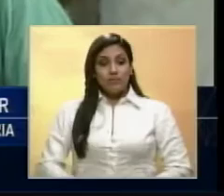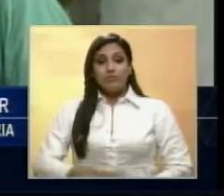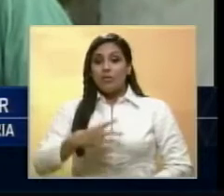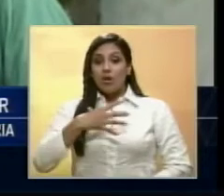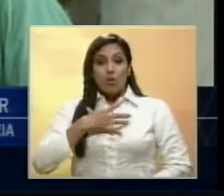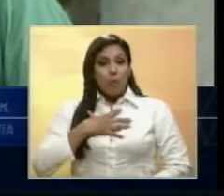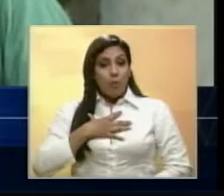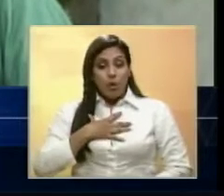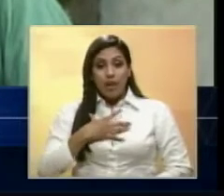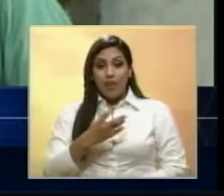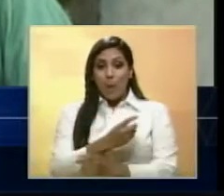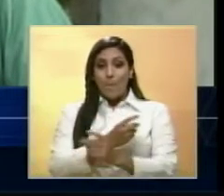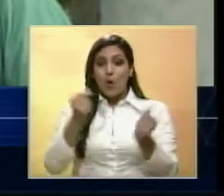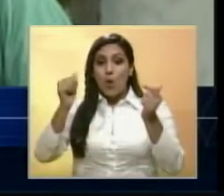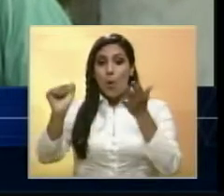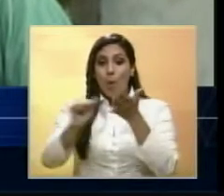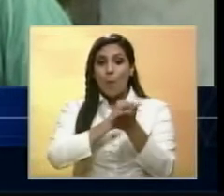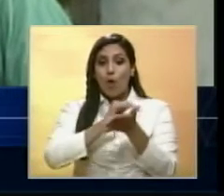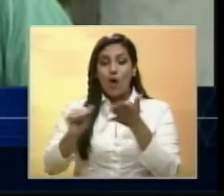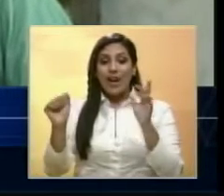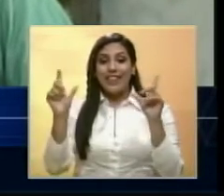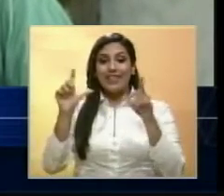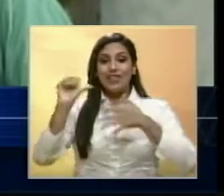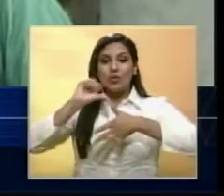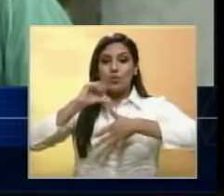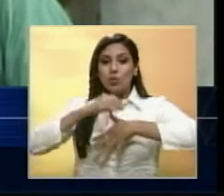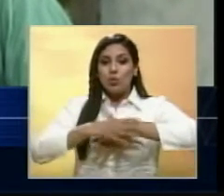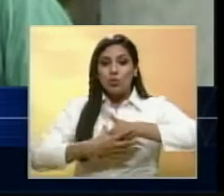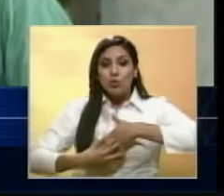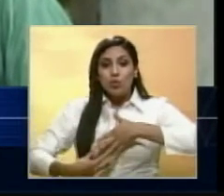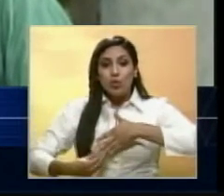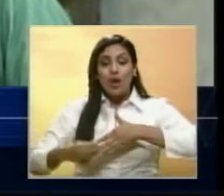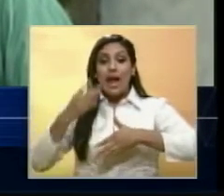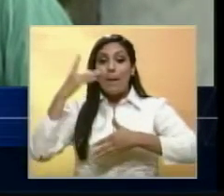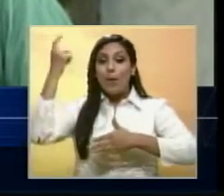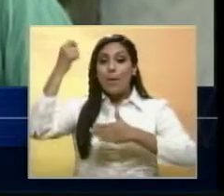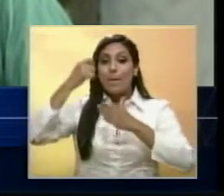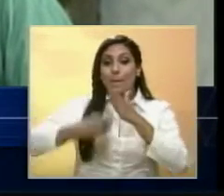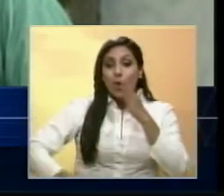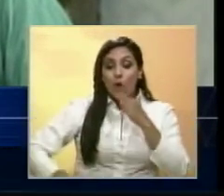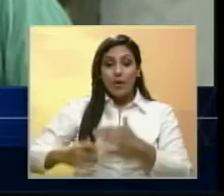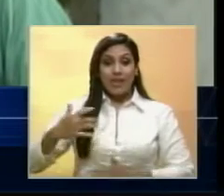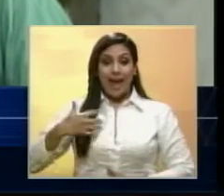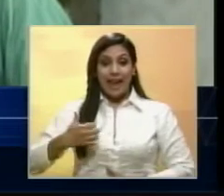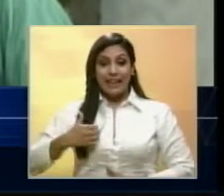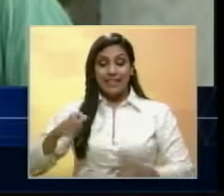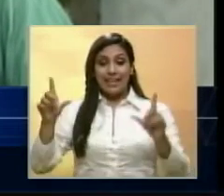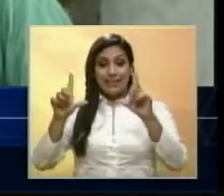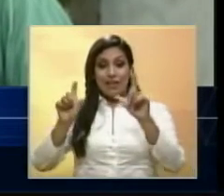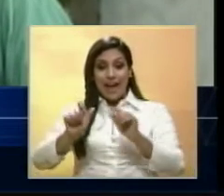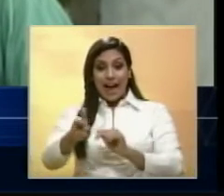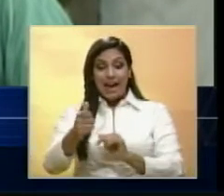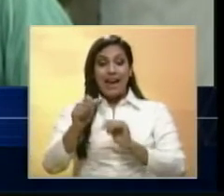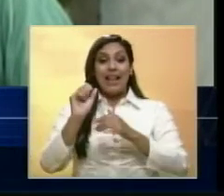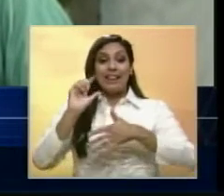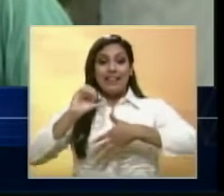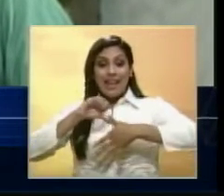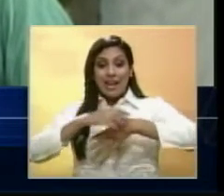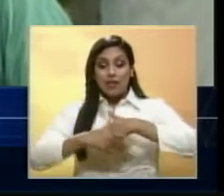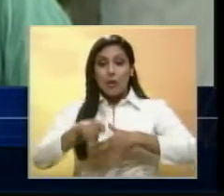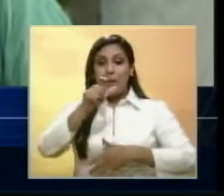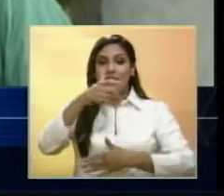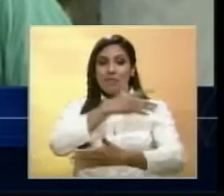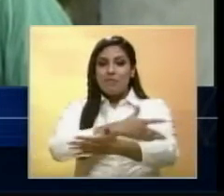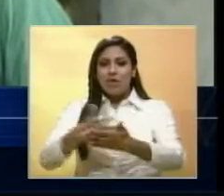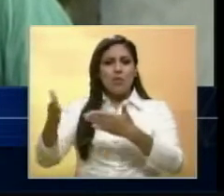No podrán desaparecer Telesur. Si la prohíben en Argentina, millones de argentinos lo